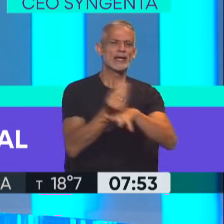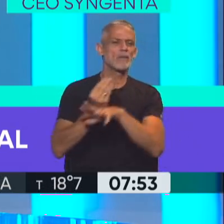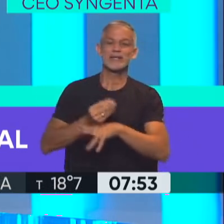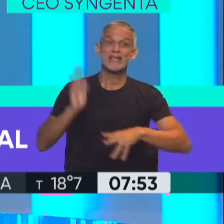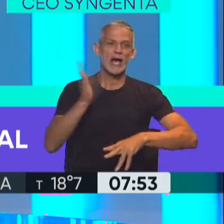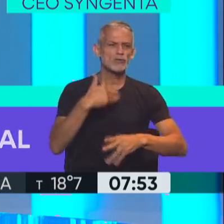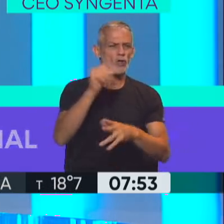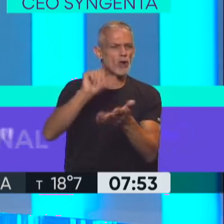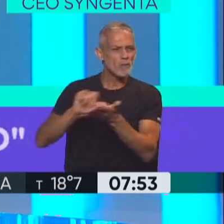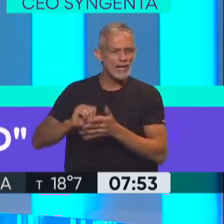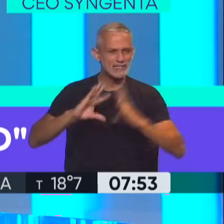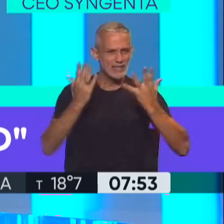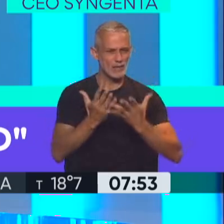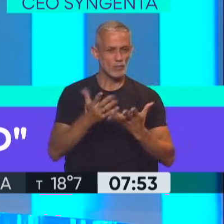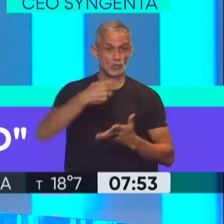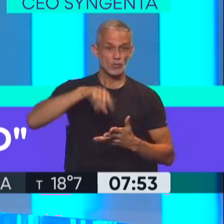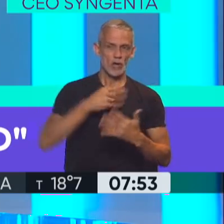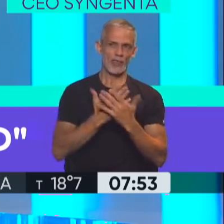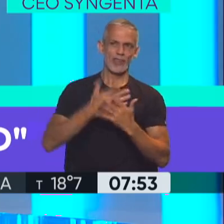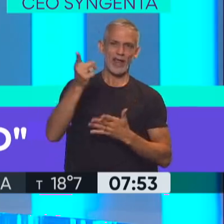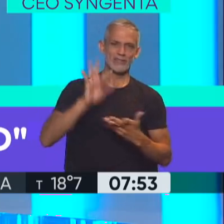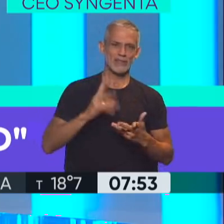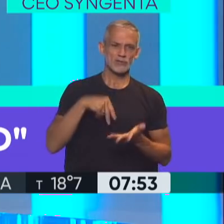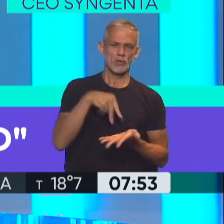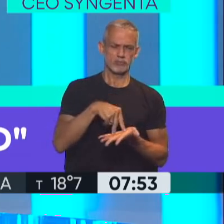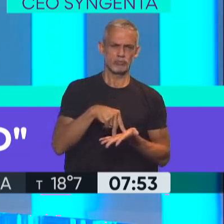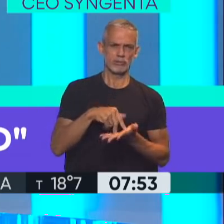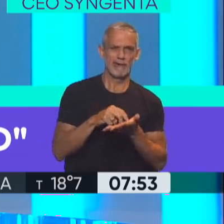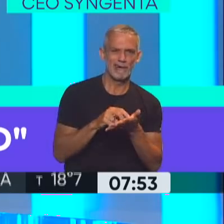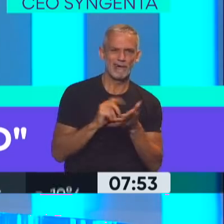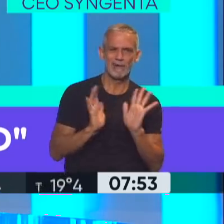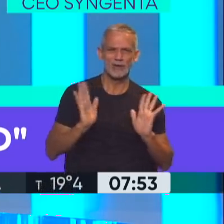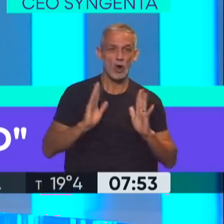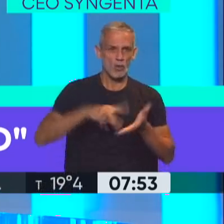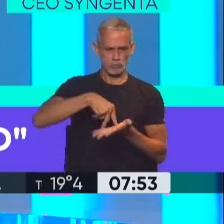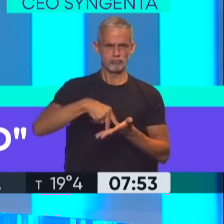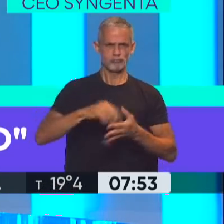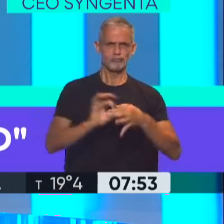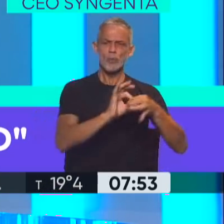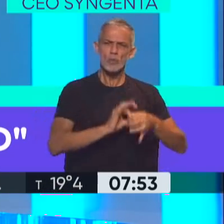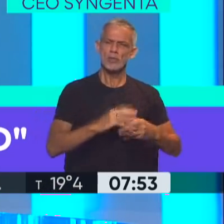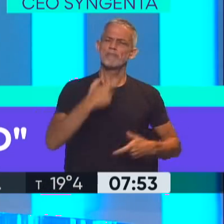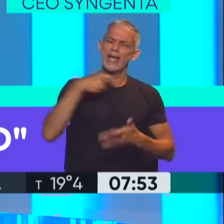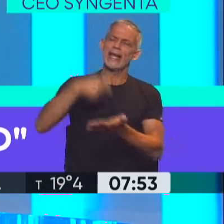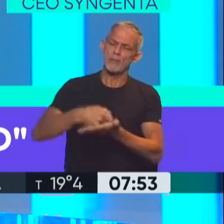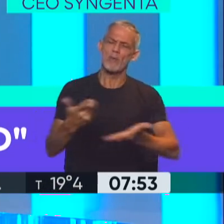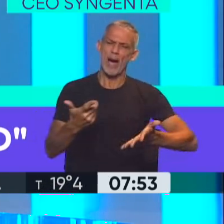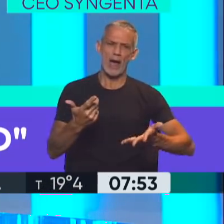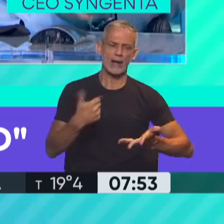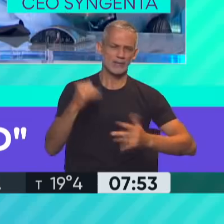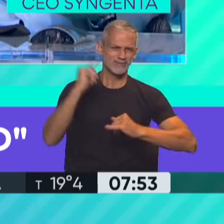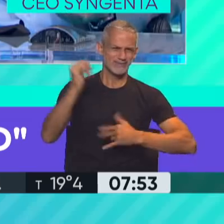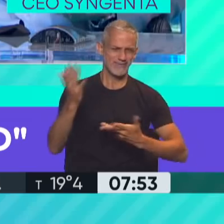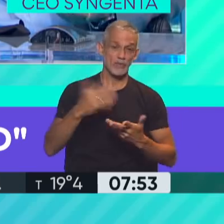del mundo frente a ellos nos tenemos que parar sólidamente y unidos y decir queremos pagar porque sabemos que las